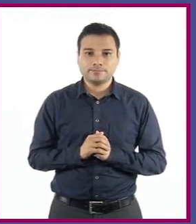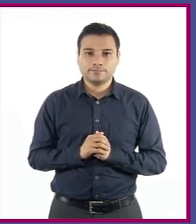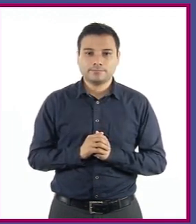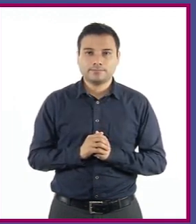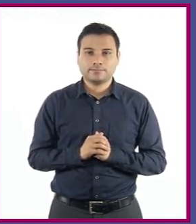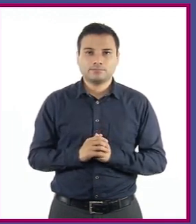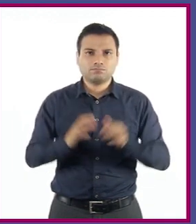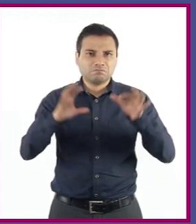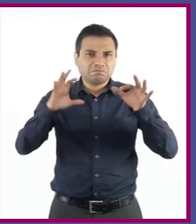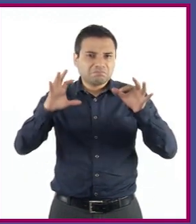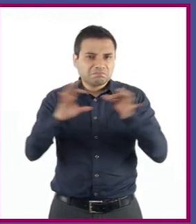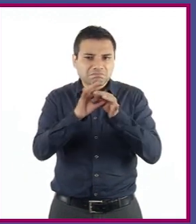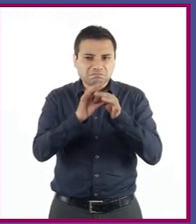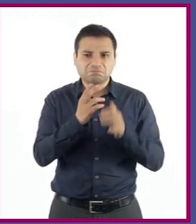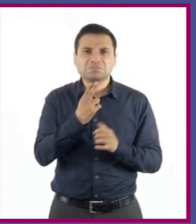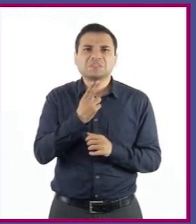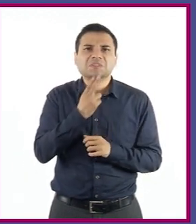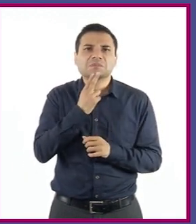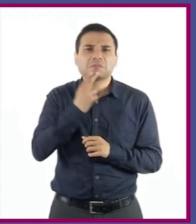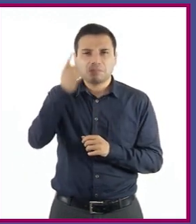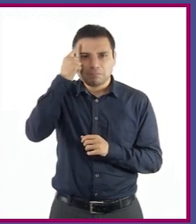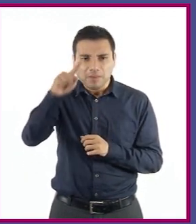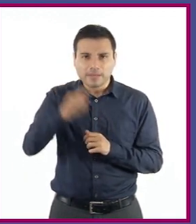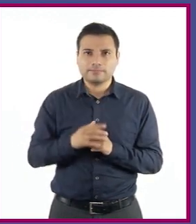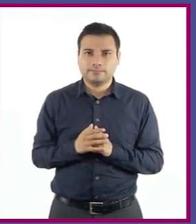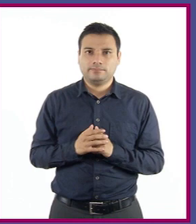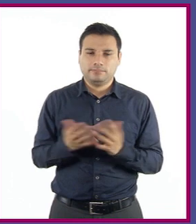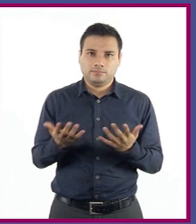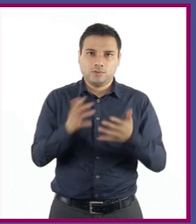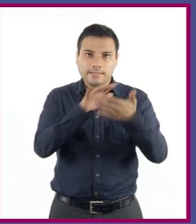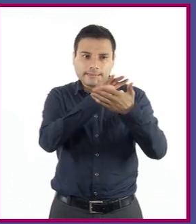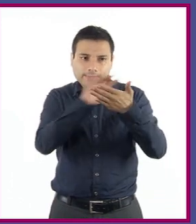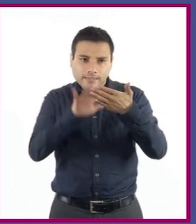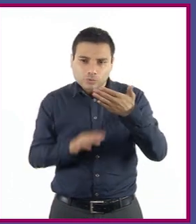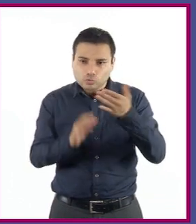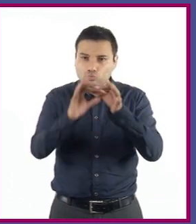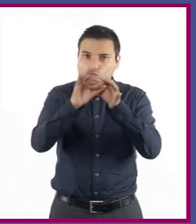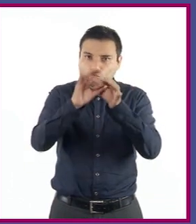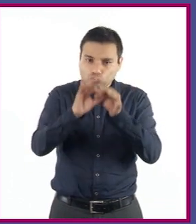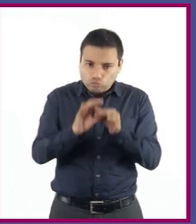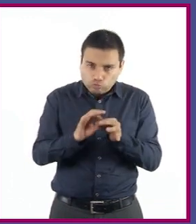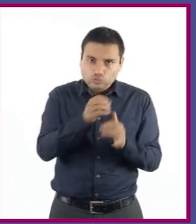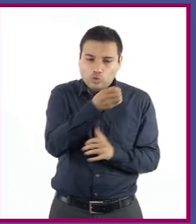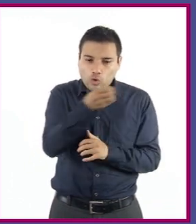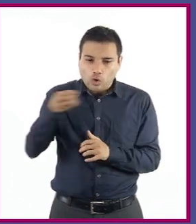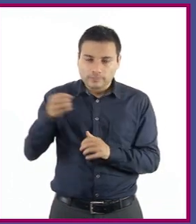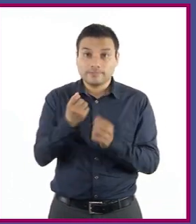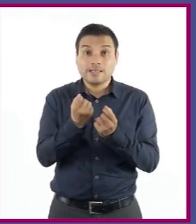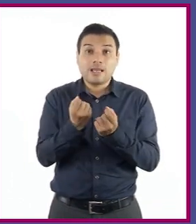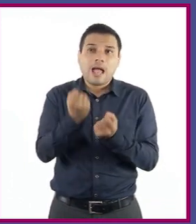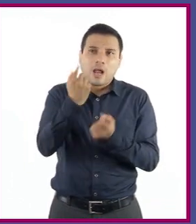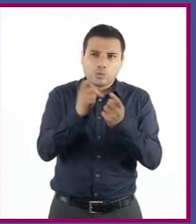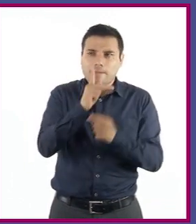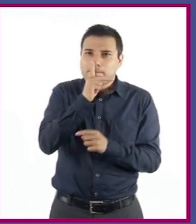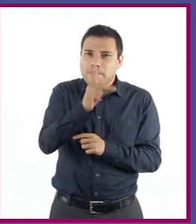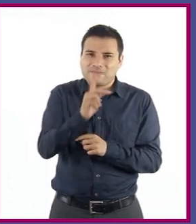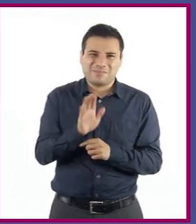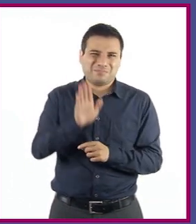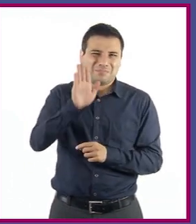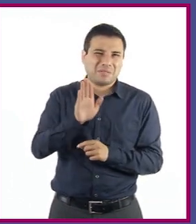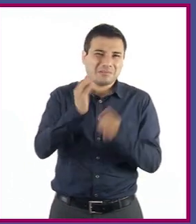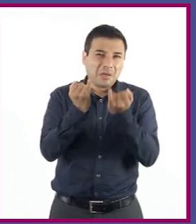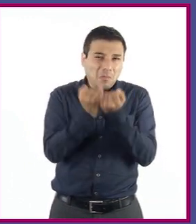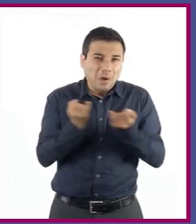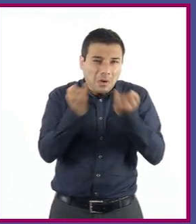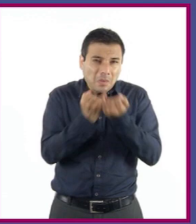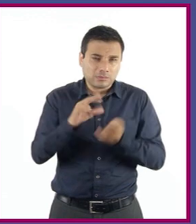Los conectores permiten que el texto tenga una estructura lógica y coherente, y aunque algunos parecen repetitivos, es importante utilizarlos